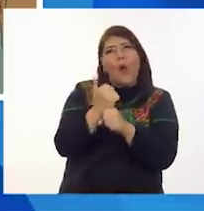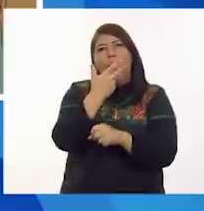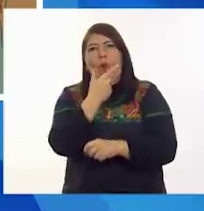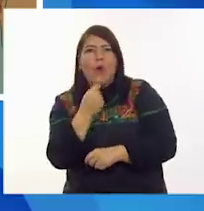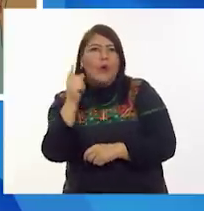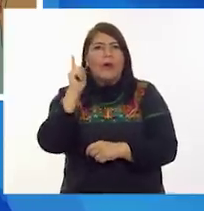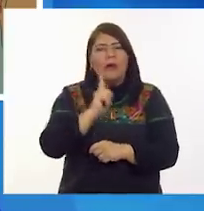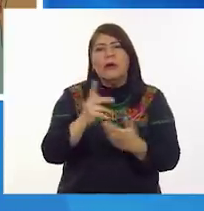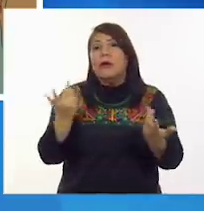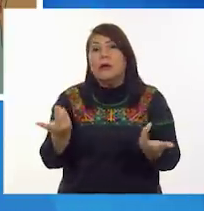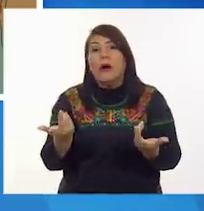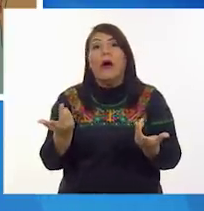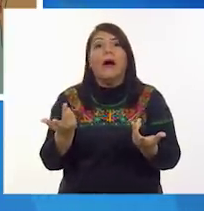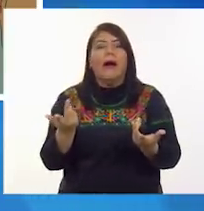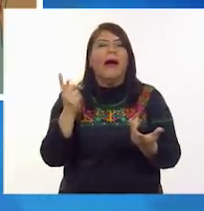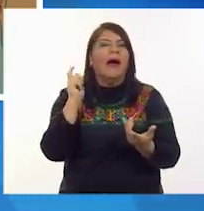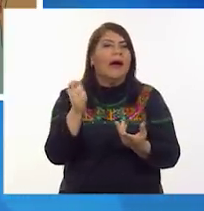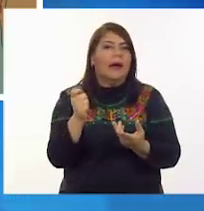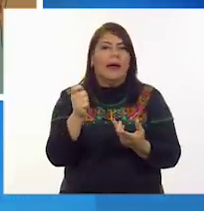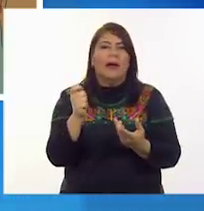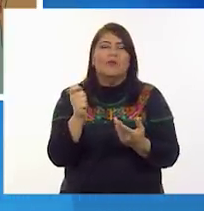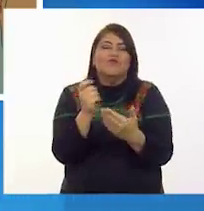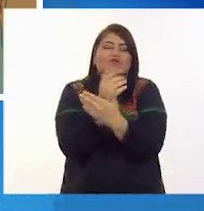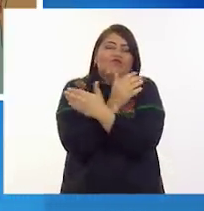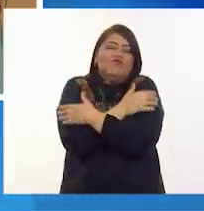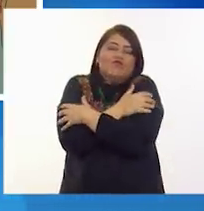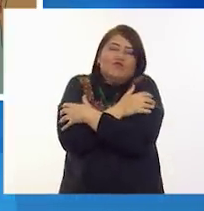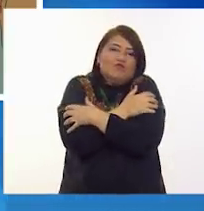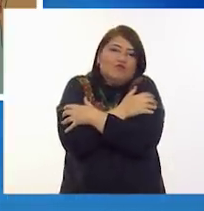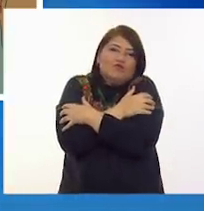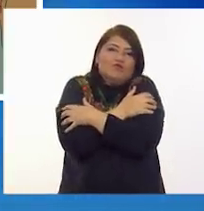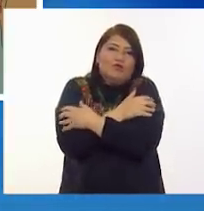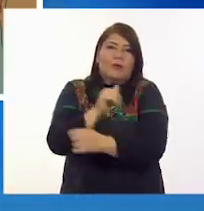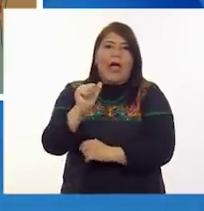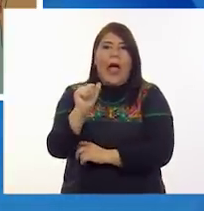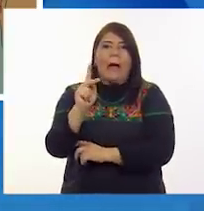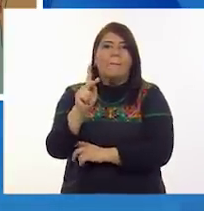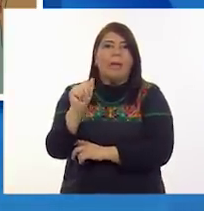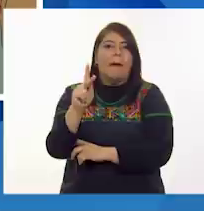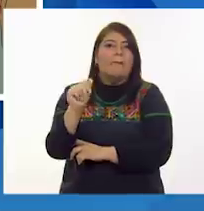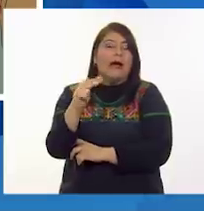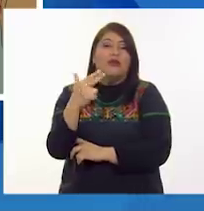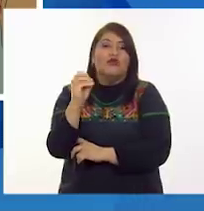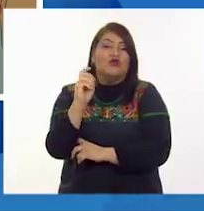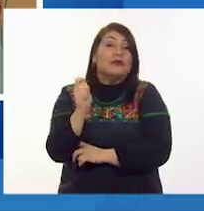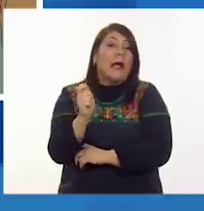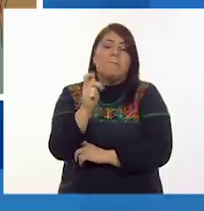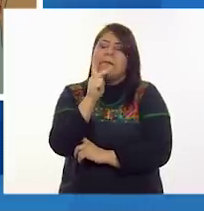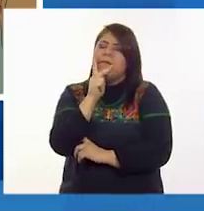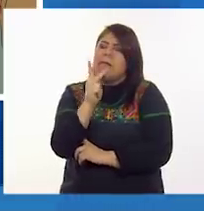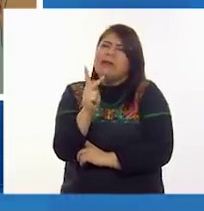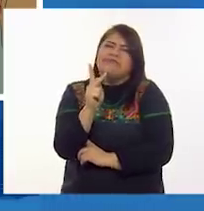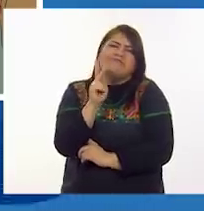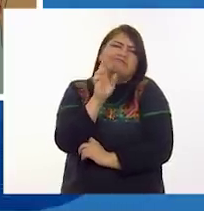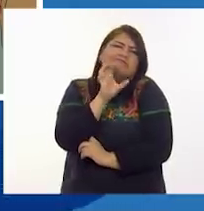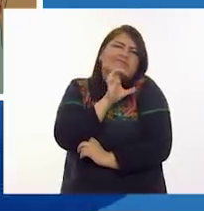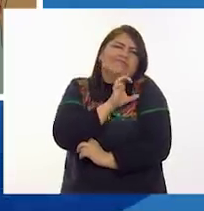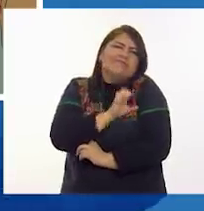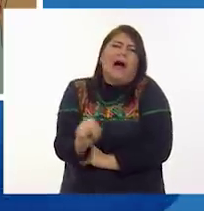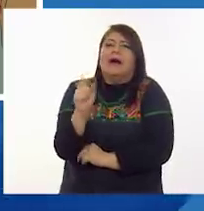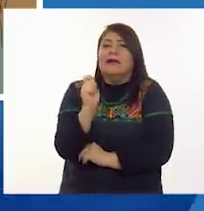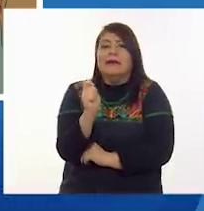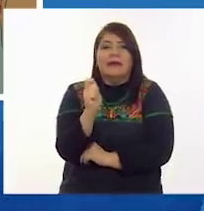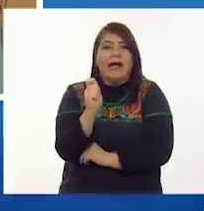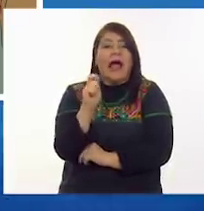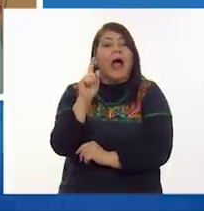¿no? Que es el famoso apapacho, ¿sí? Que además es una palabra que a mí me gusta muchísimo, que